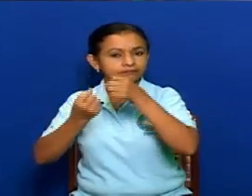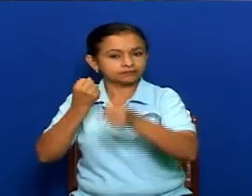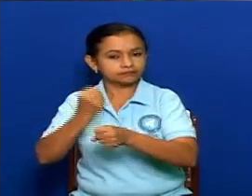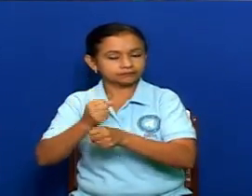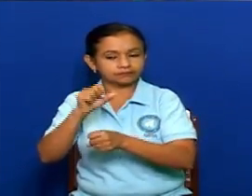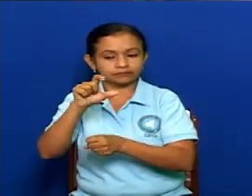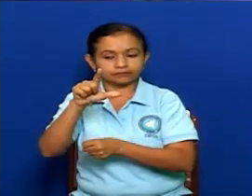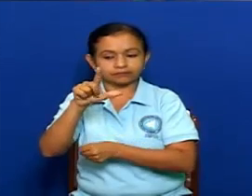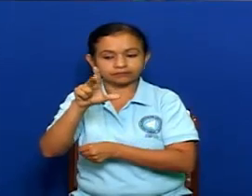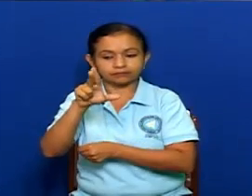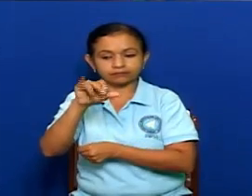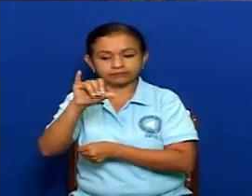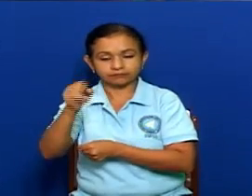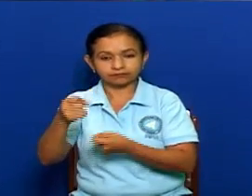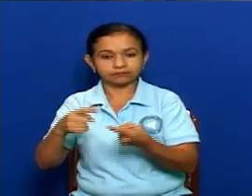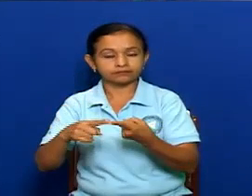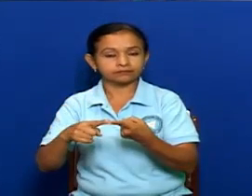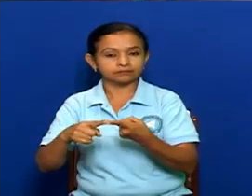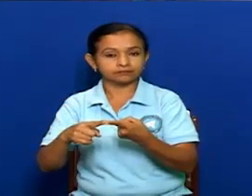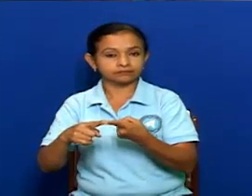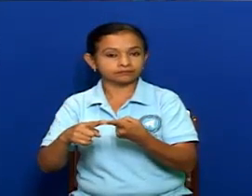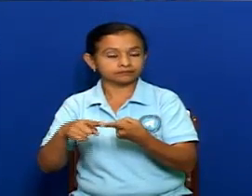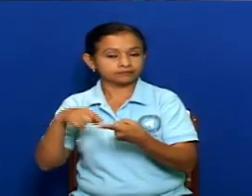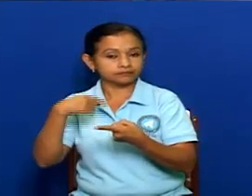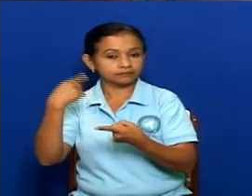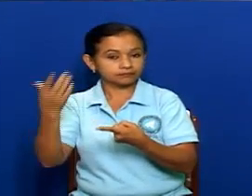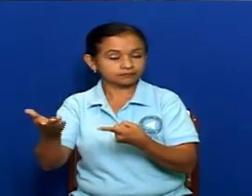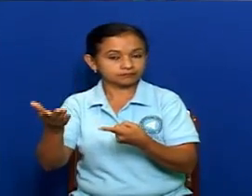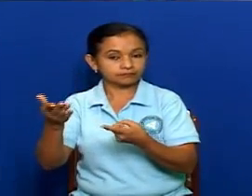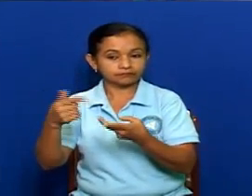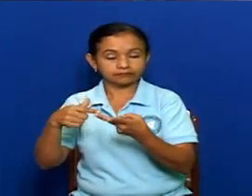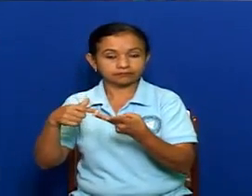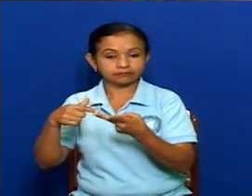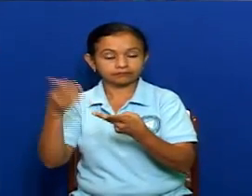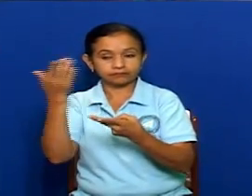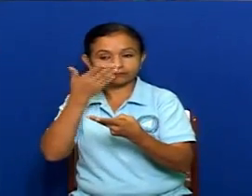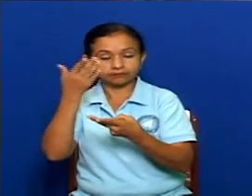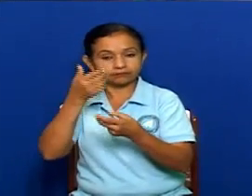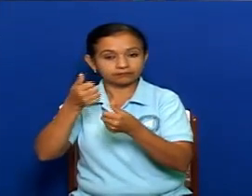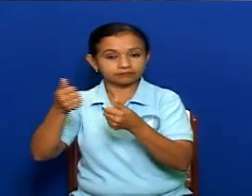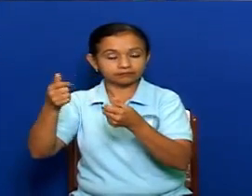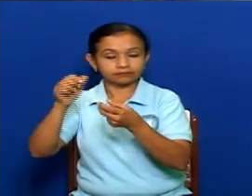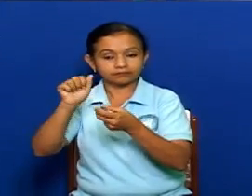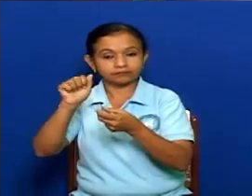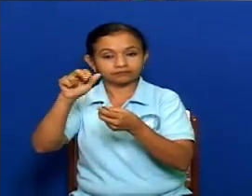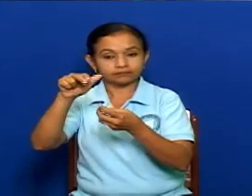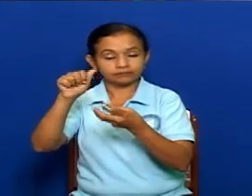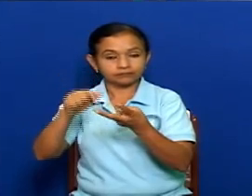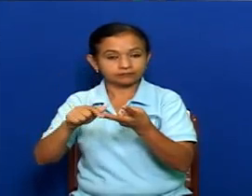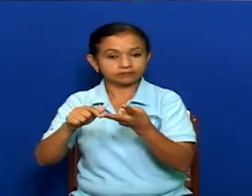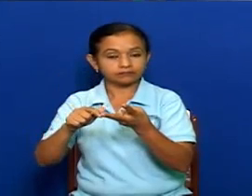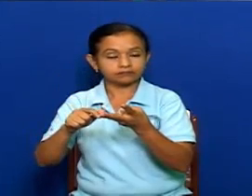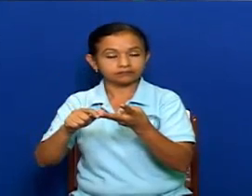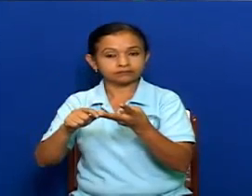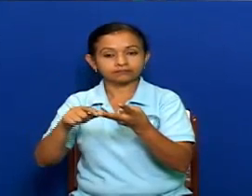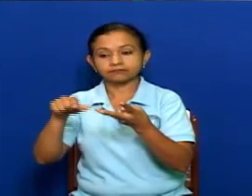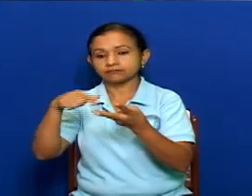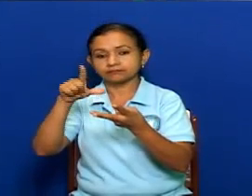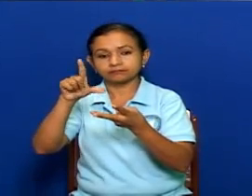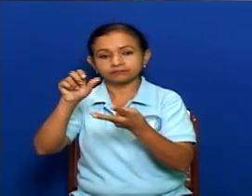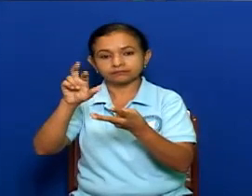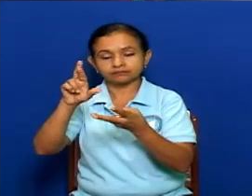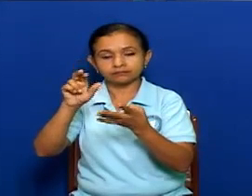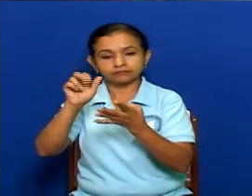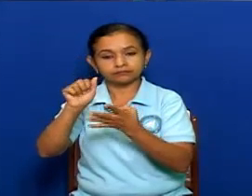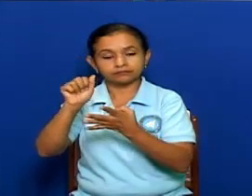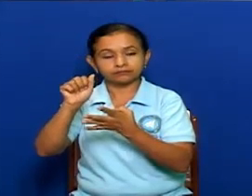Luis Alberto Urbina Amador, es un compañero del Ministerio de Relaciones Exteriores; Ana Lorena Muñoz y Douglas Iván Lara. Ana